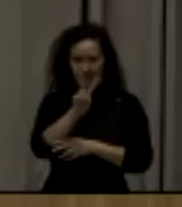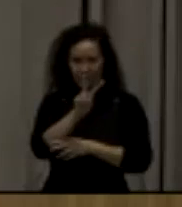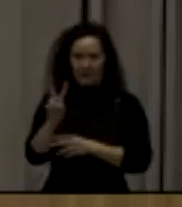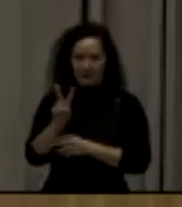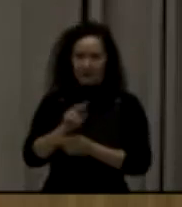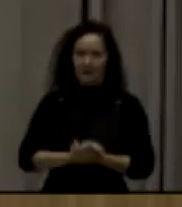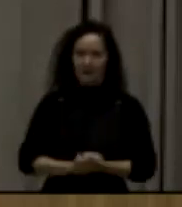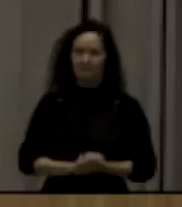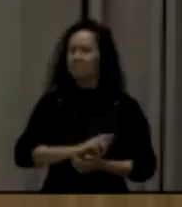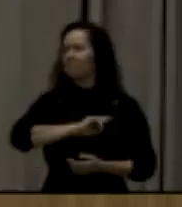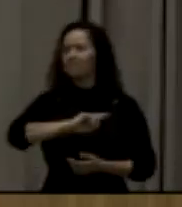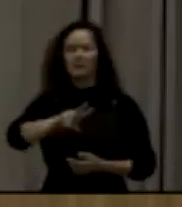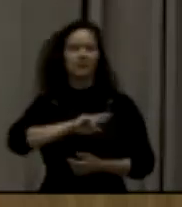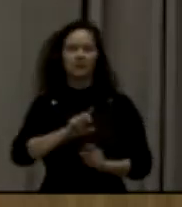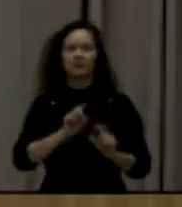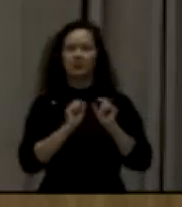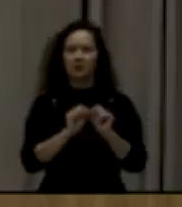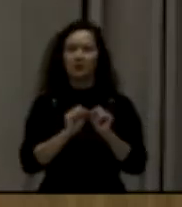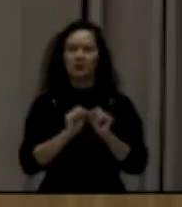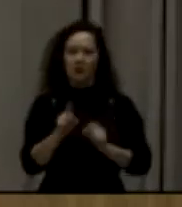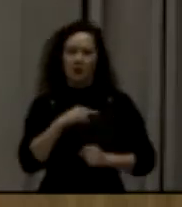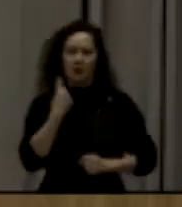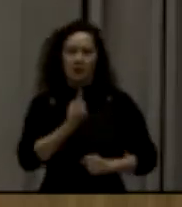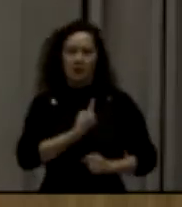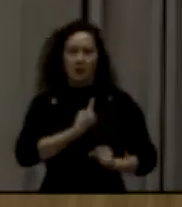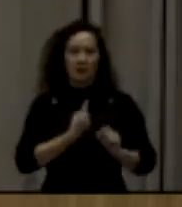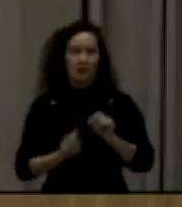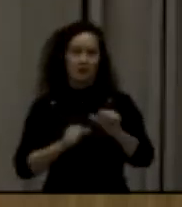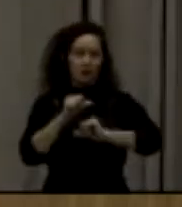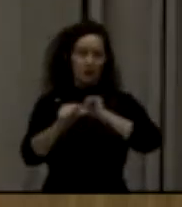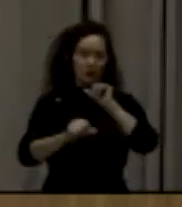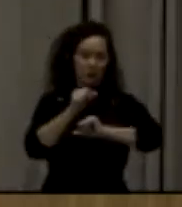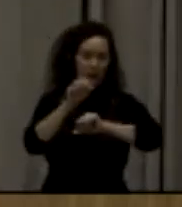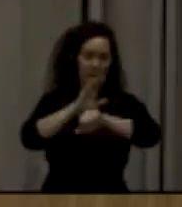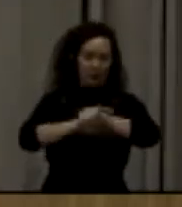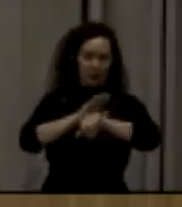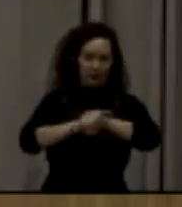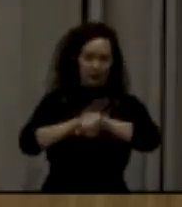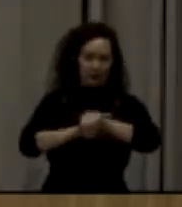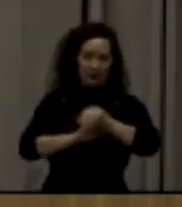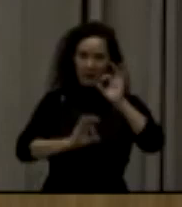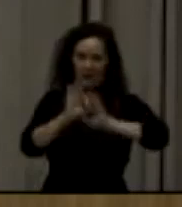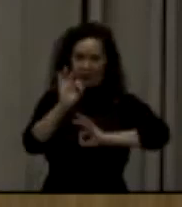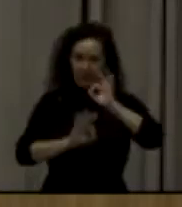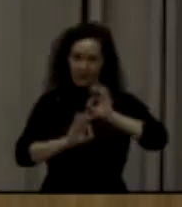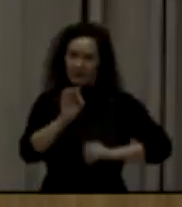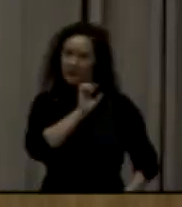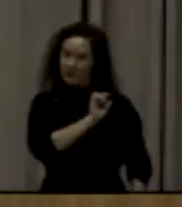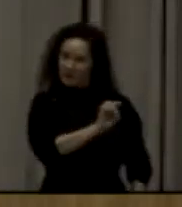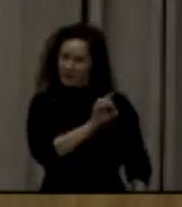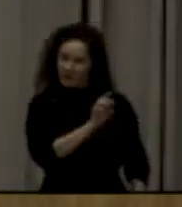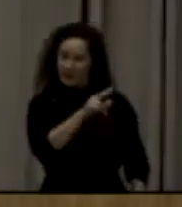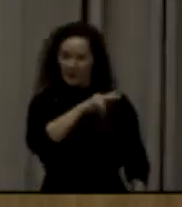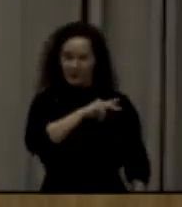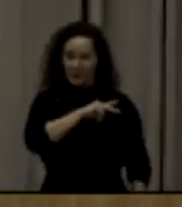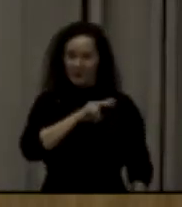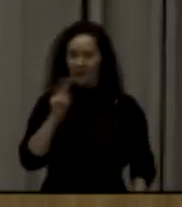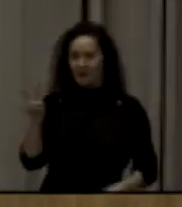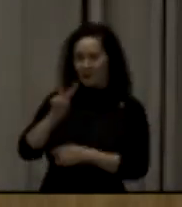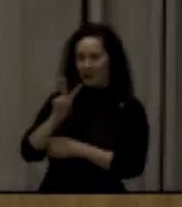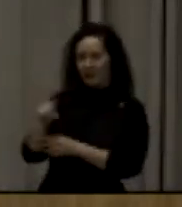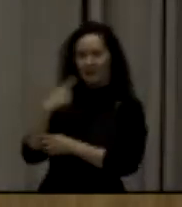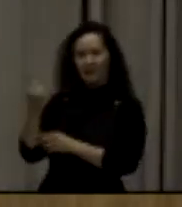no solamente se revierte automáticamente en la privatización sino que en Venezuela se establece claramente